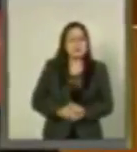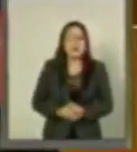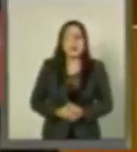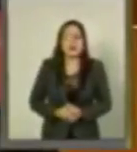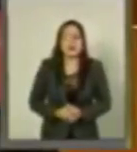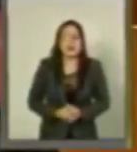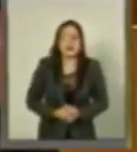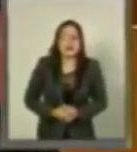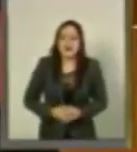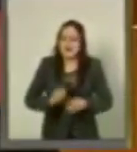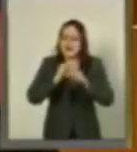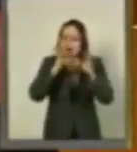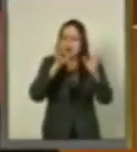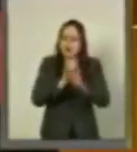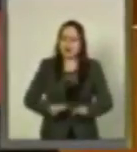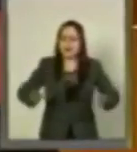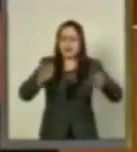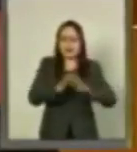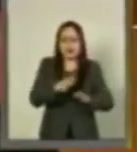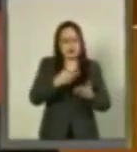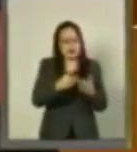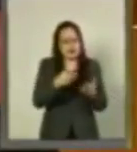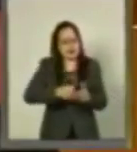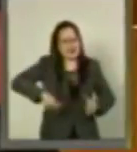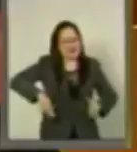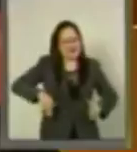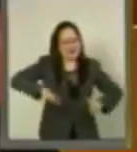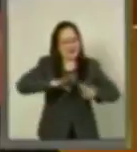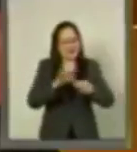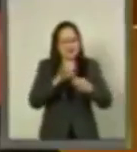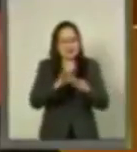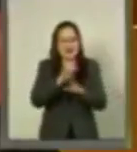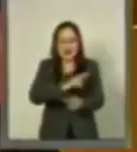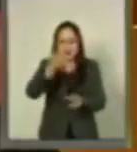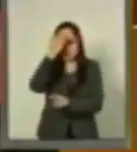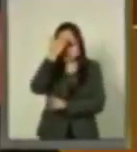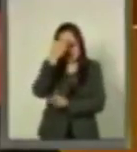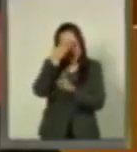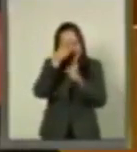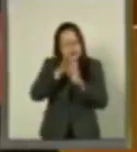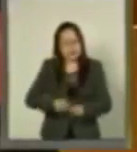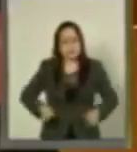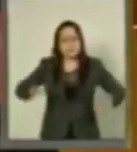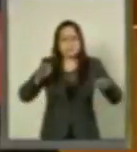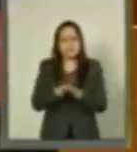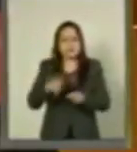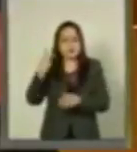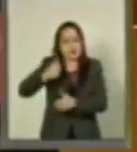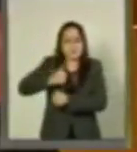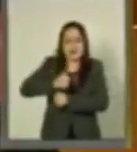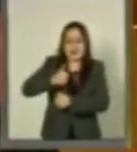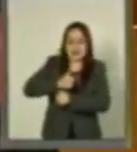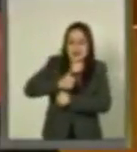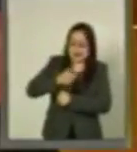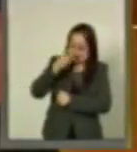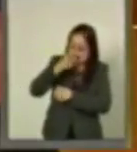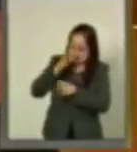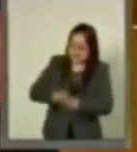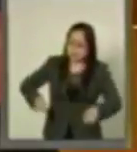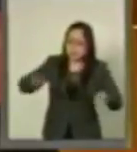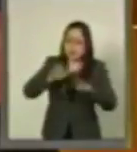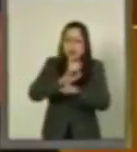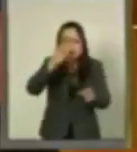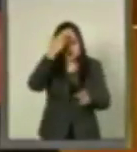Claro que es necesario reconocer, como usted aquí lo mencionó, que reconocer a las Fuerzas Armadas, porque